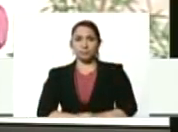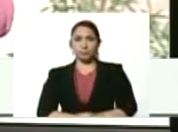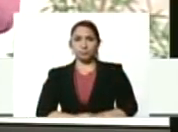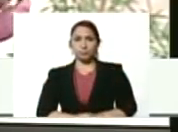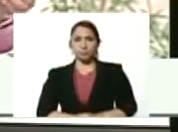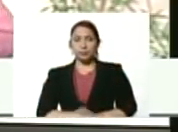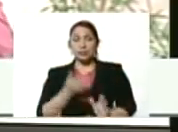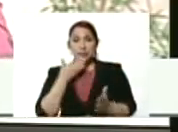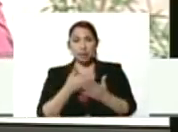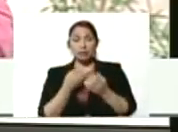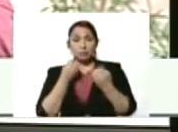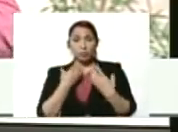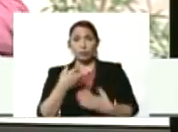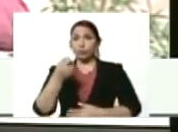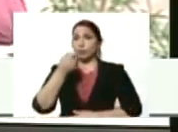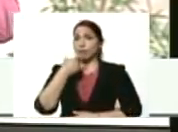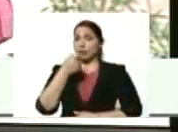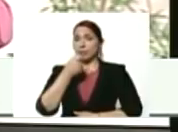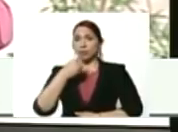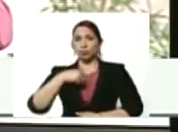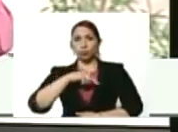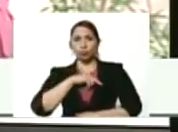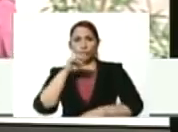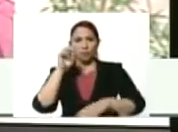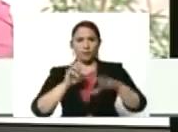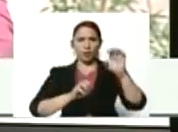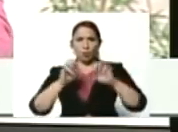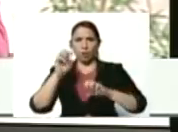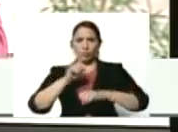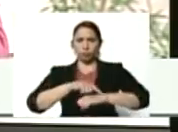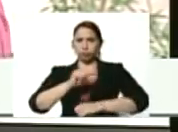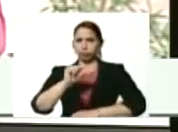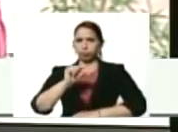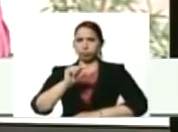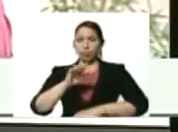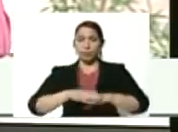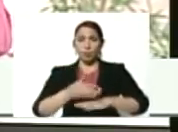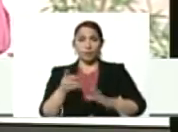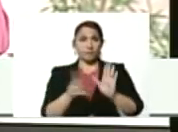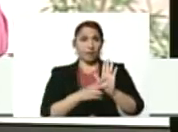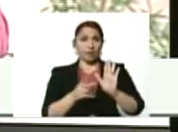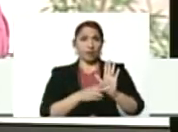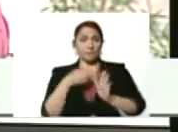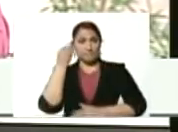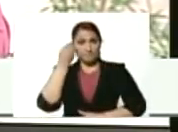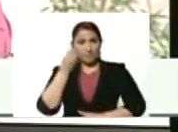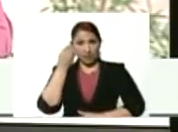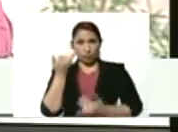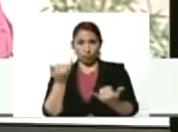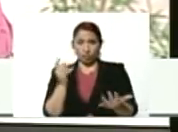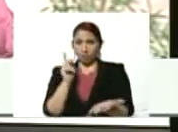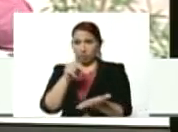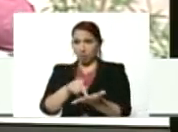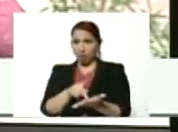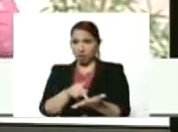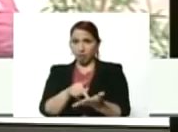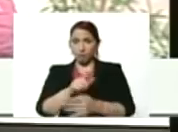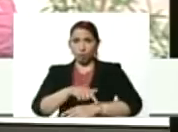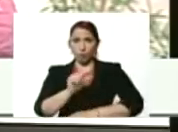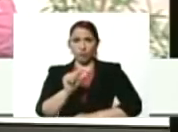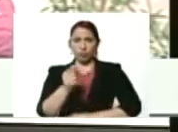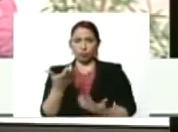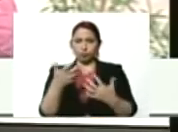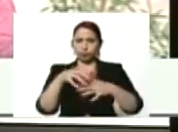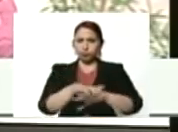gracias a los buenos tratamientos. Estamos evaluando el momento, porque de verdad creo que está llegando el momento de